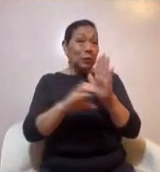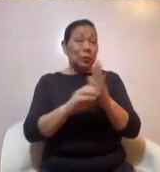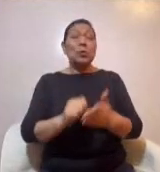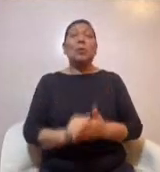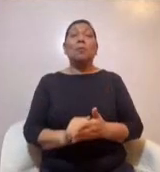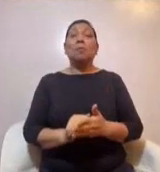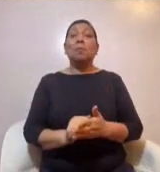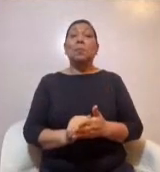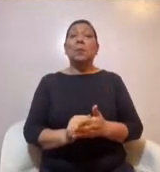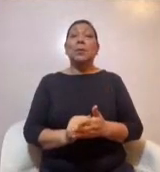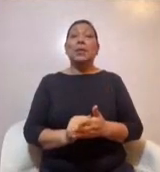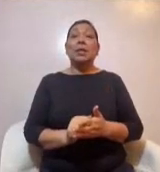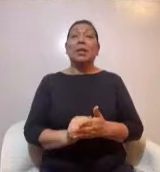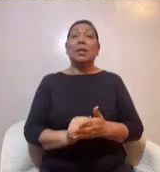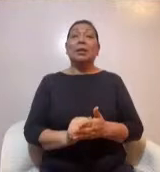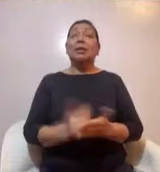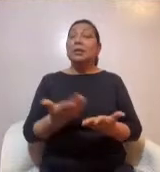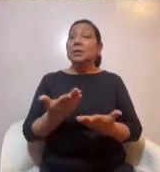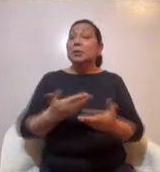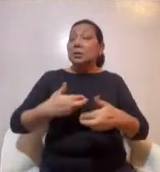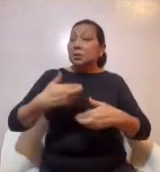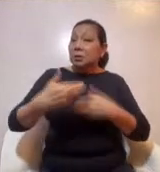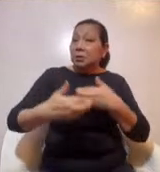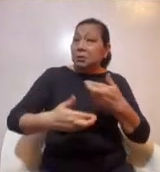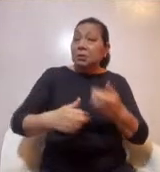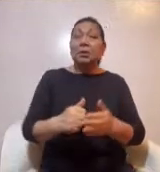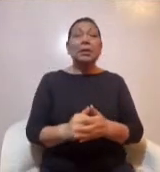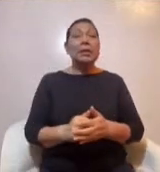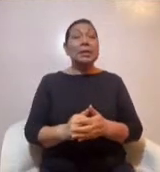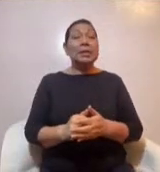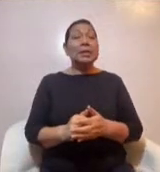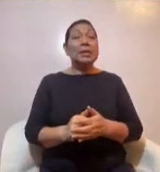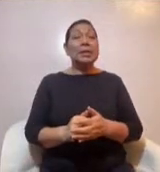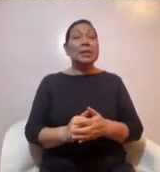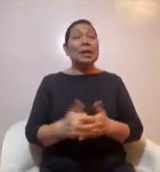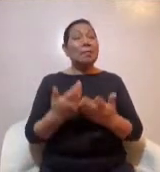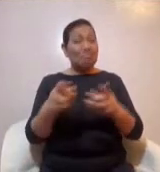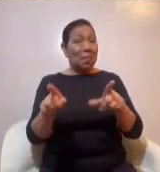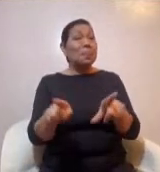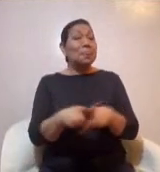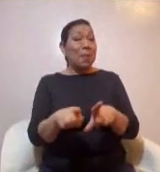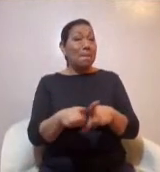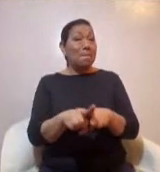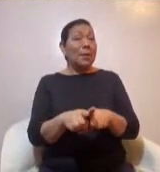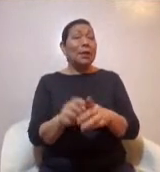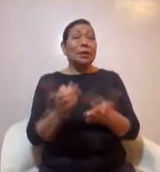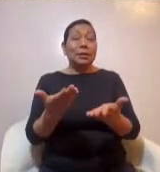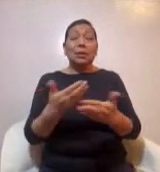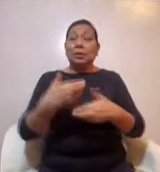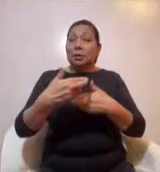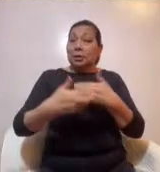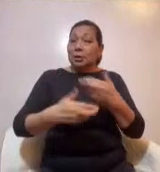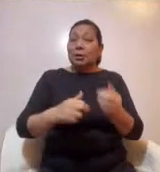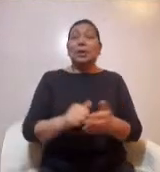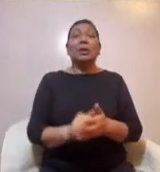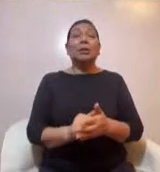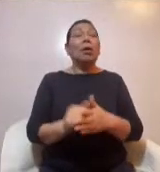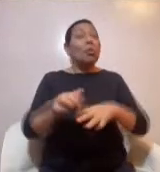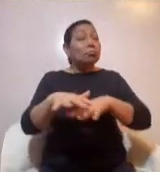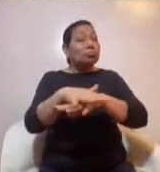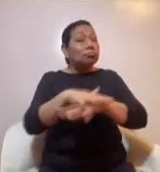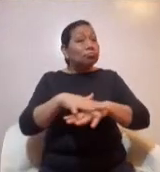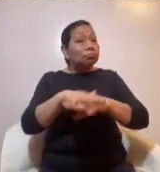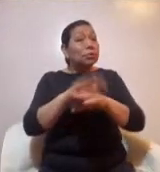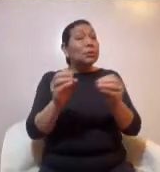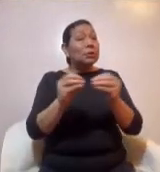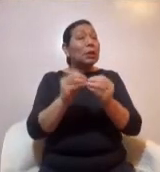Constitución vinculadas al debido proceso, ¿no? También se aplica en los